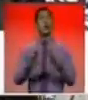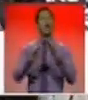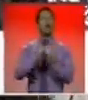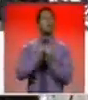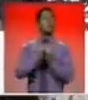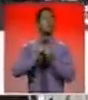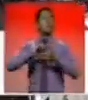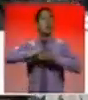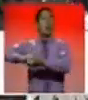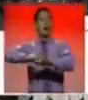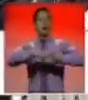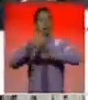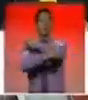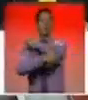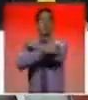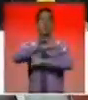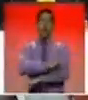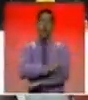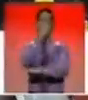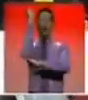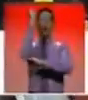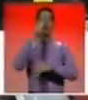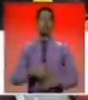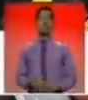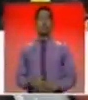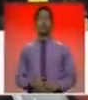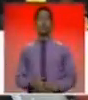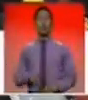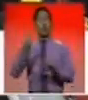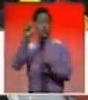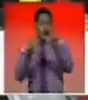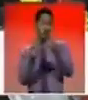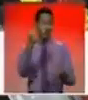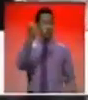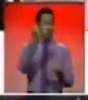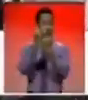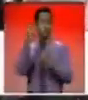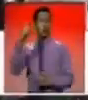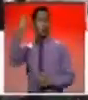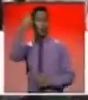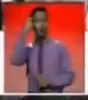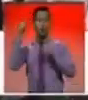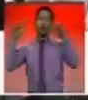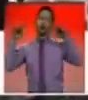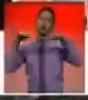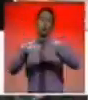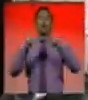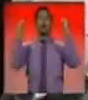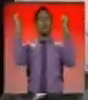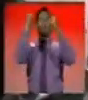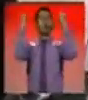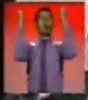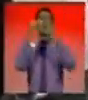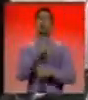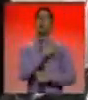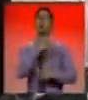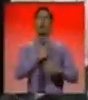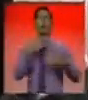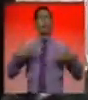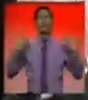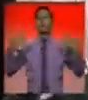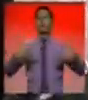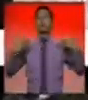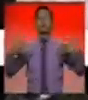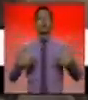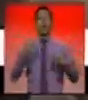País, militantes y simpatizantes del gobierno se dieron cita para celebrar. Con mucha alegría, con mucha emoción, el triunfo de nuestro